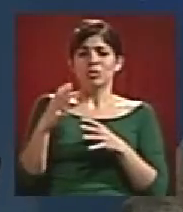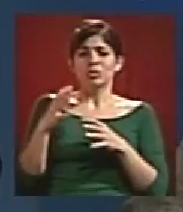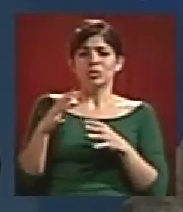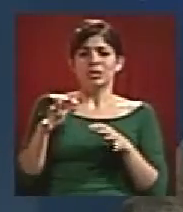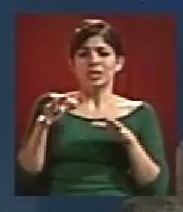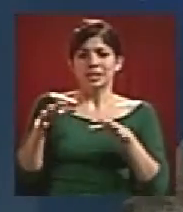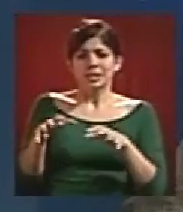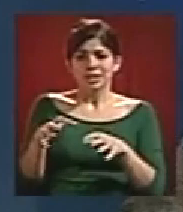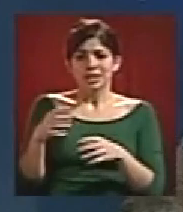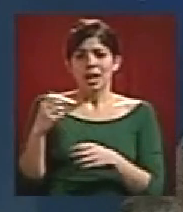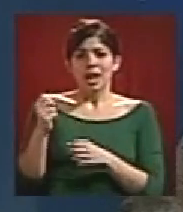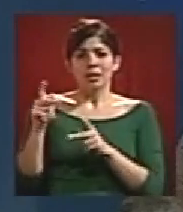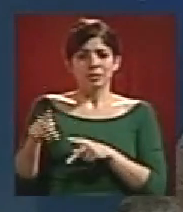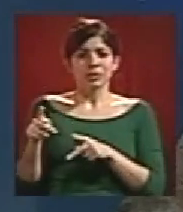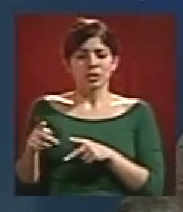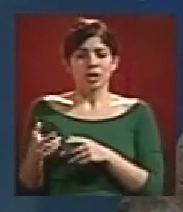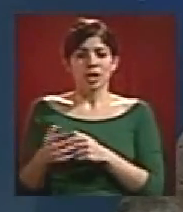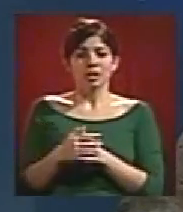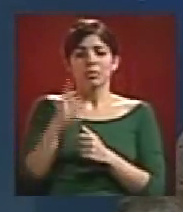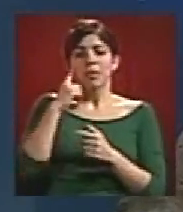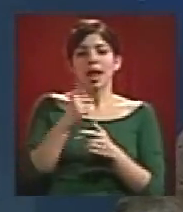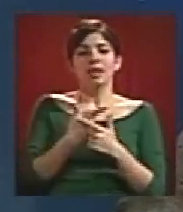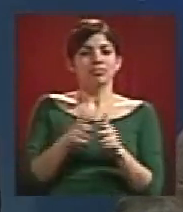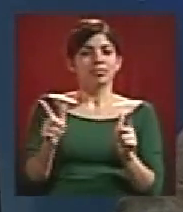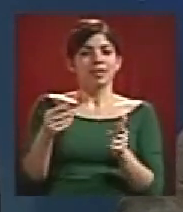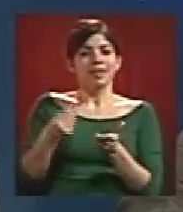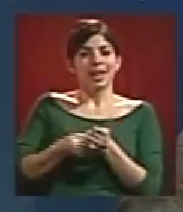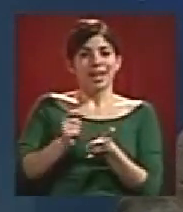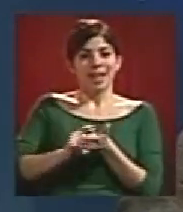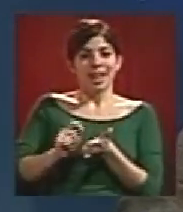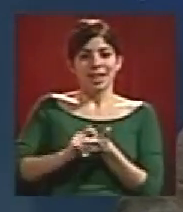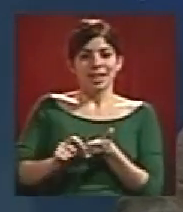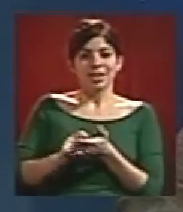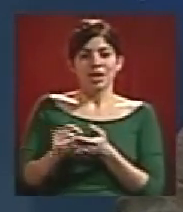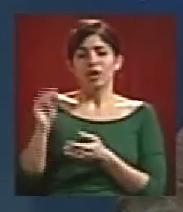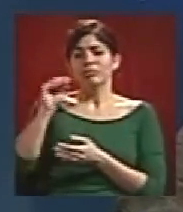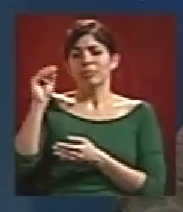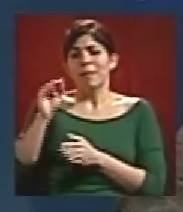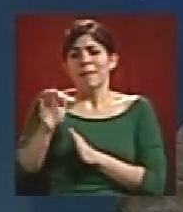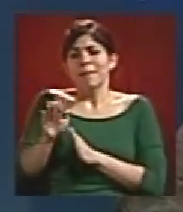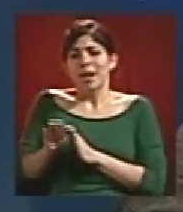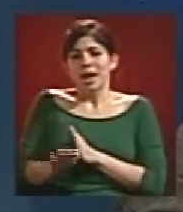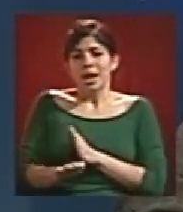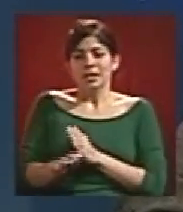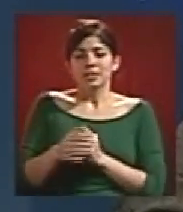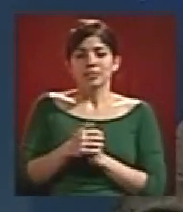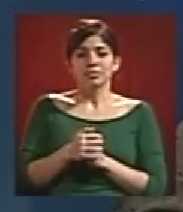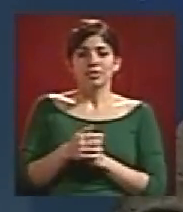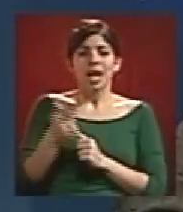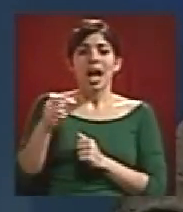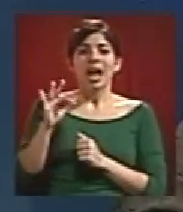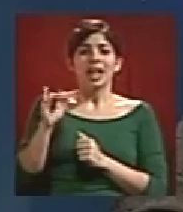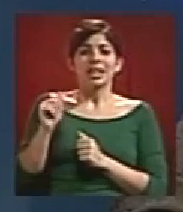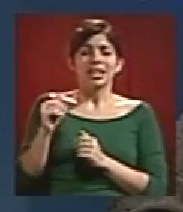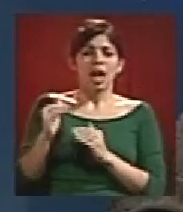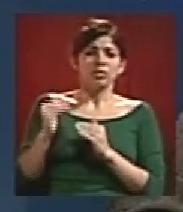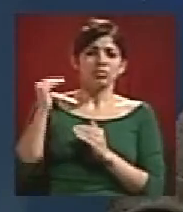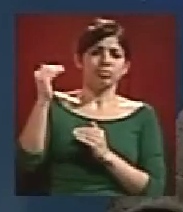para otorgar esos enormes niveles de crédito, tasas bajas, garantías mal